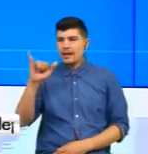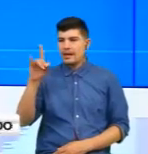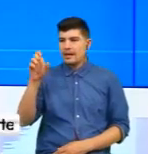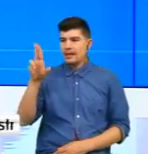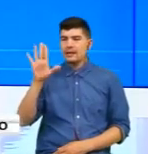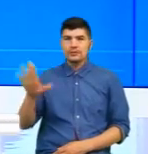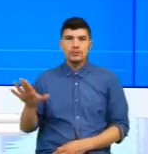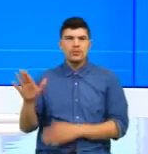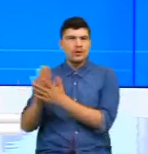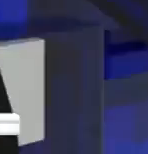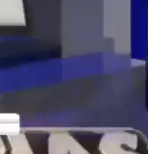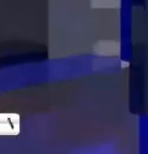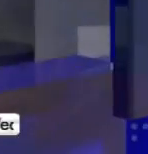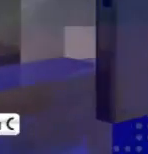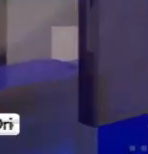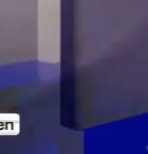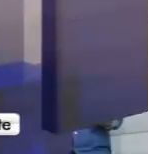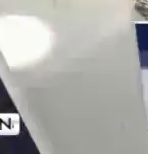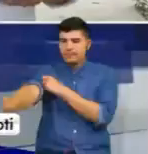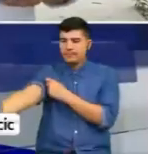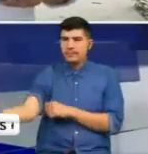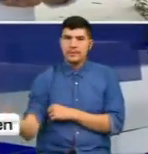qué arrojó este informe?